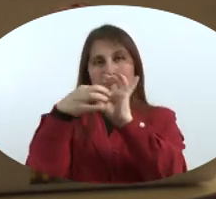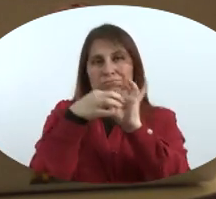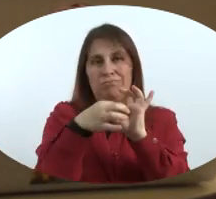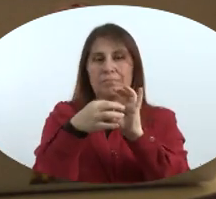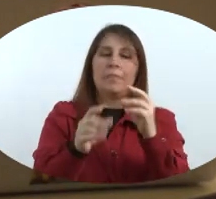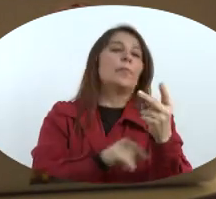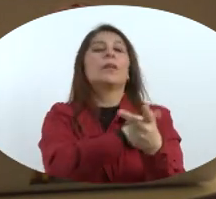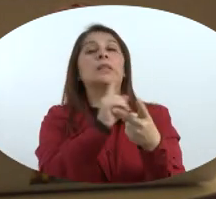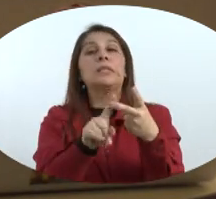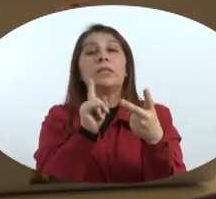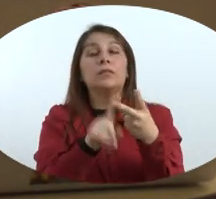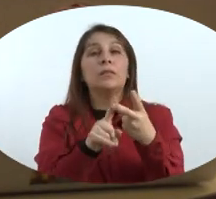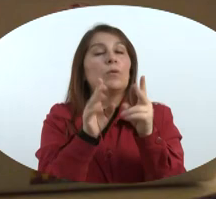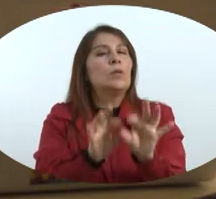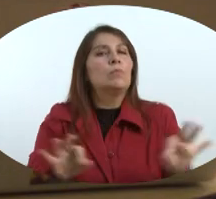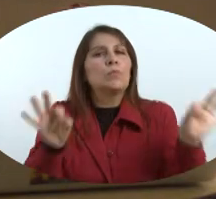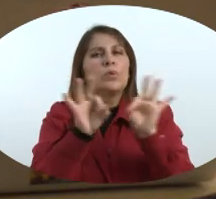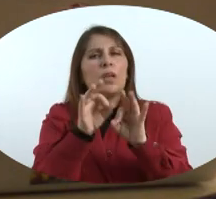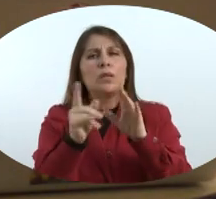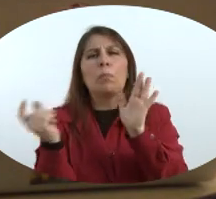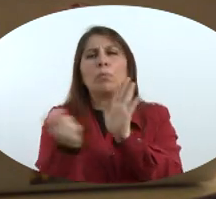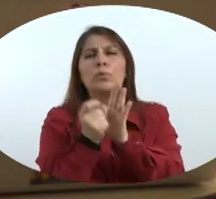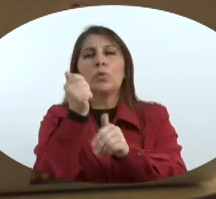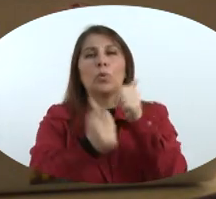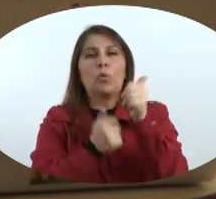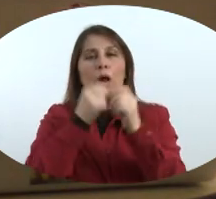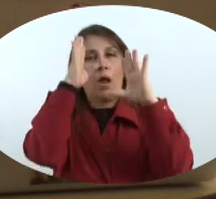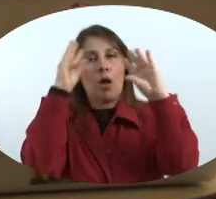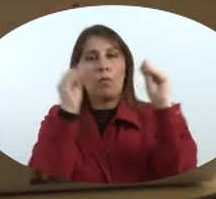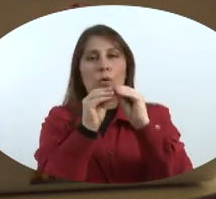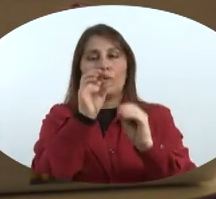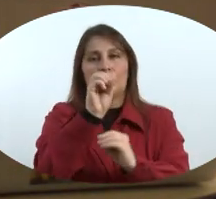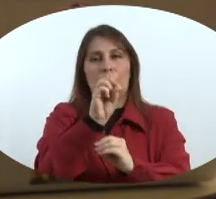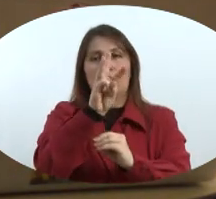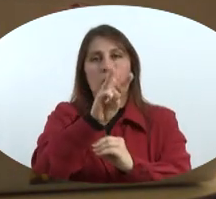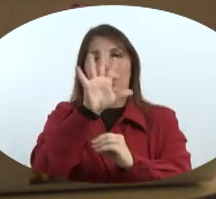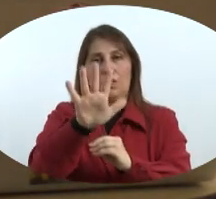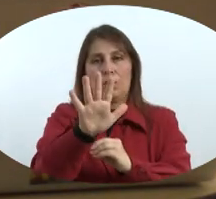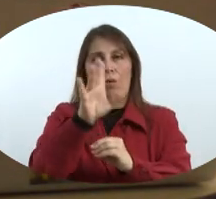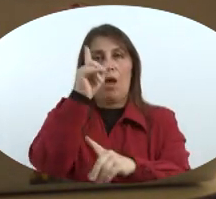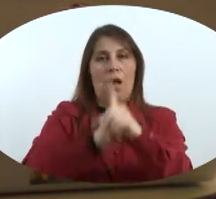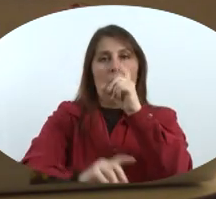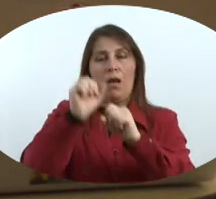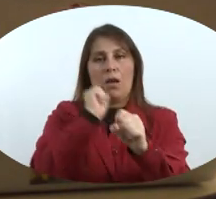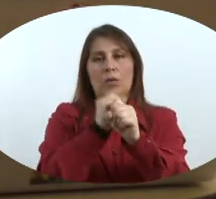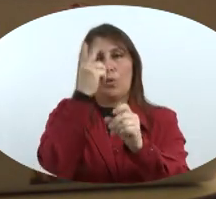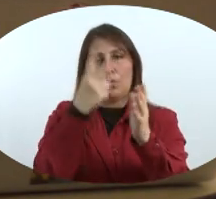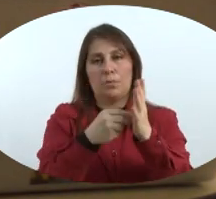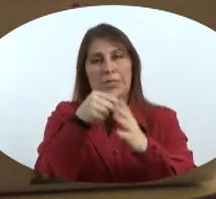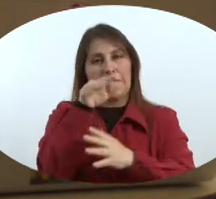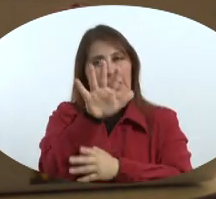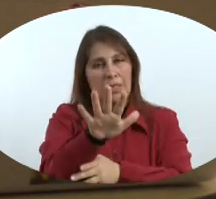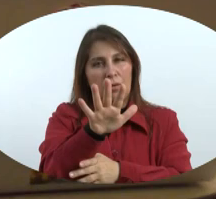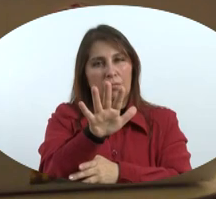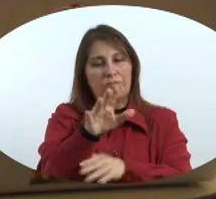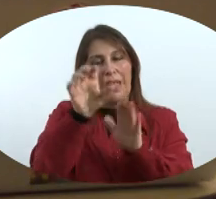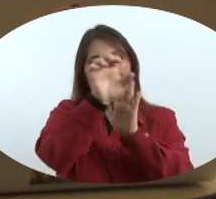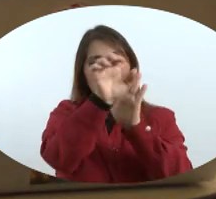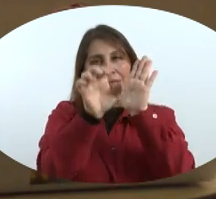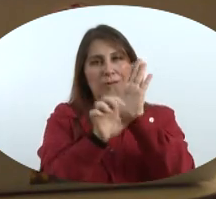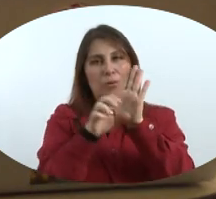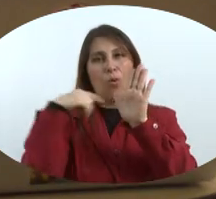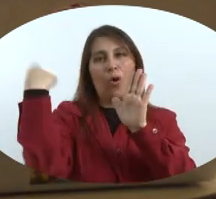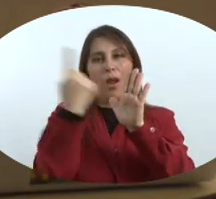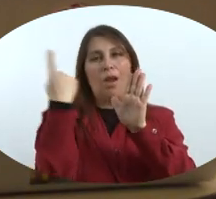además de eso hay un papel fundamental que el acuerdo 035 del año 2005 es decir el estatuto general vigente